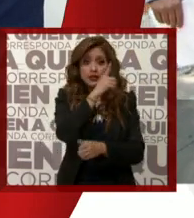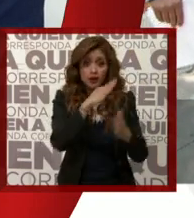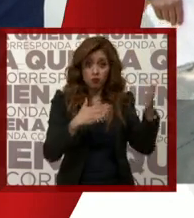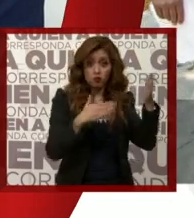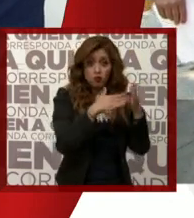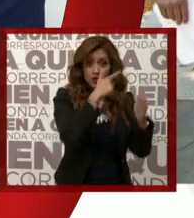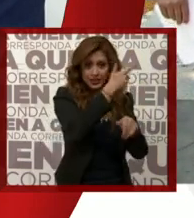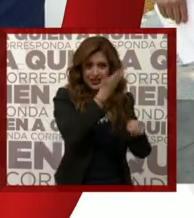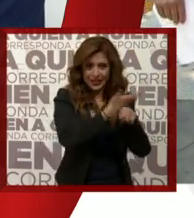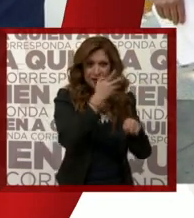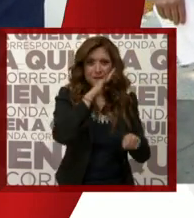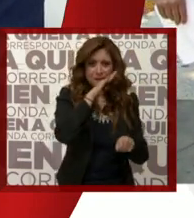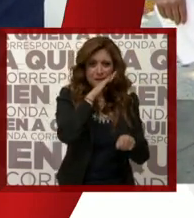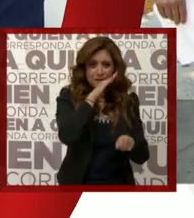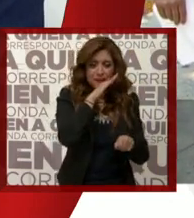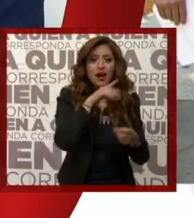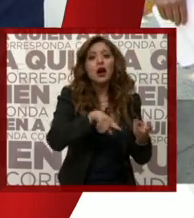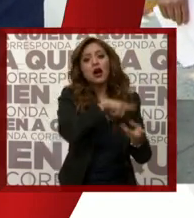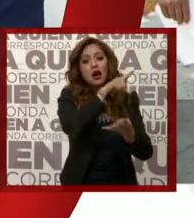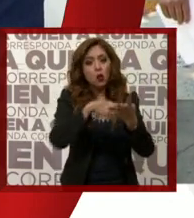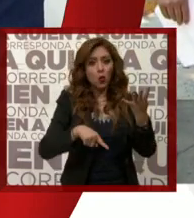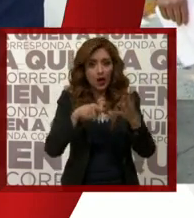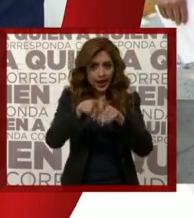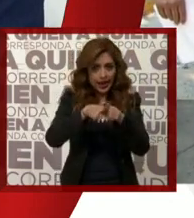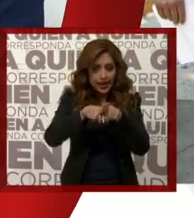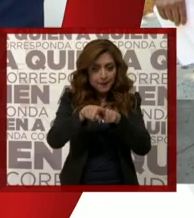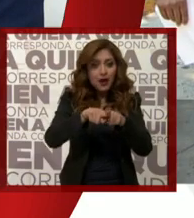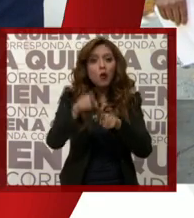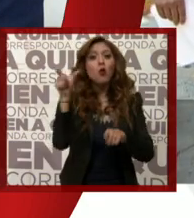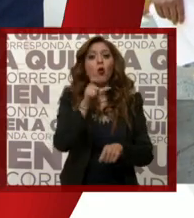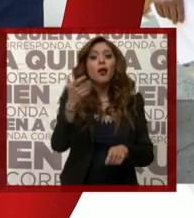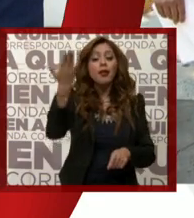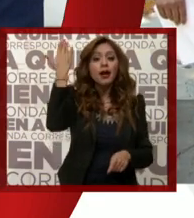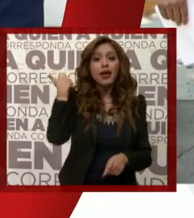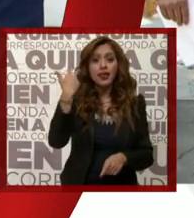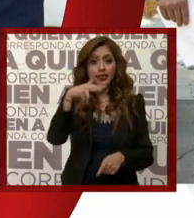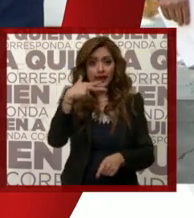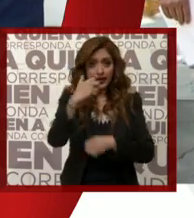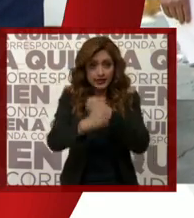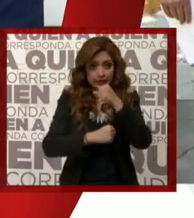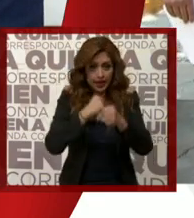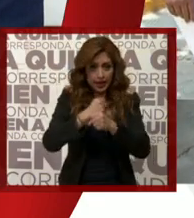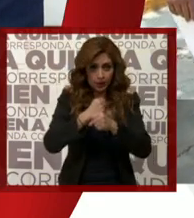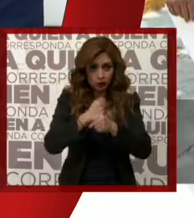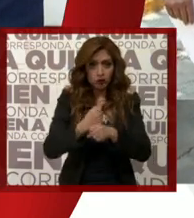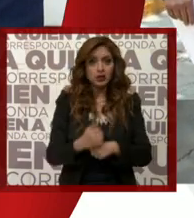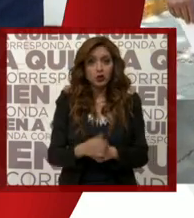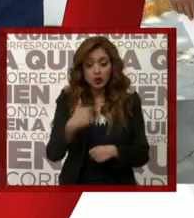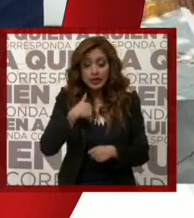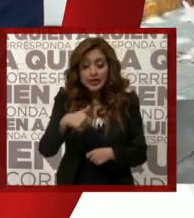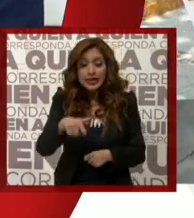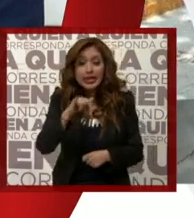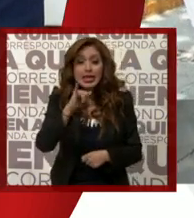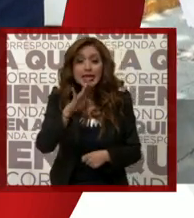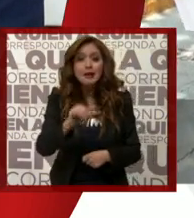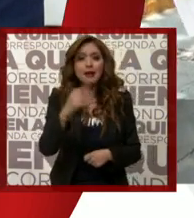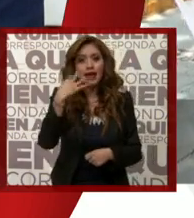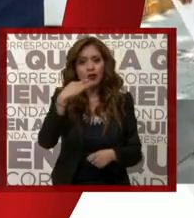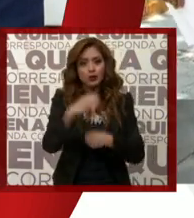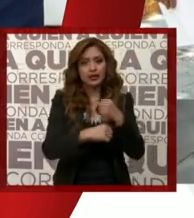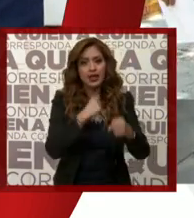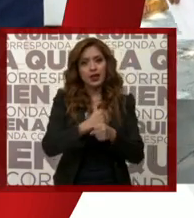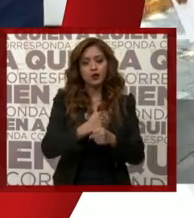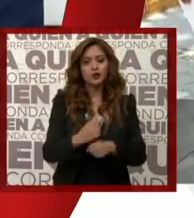frontera con su mamá y cuatro hermanos más cuando él tenía 13 años. 13 años, iba a cumplir 14. ¿Qué valor de su